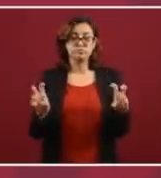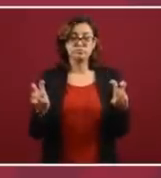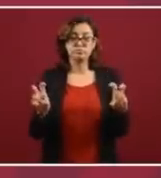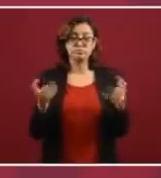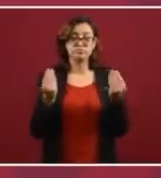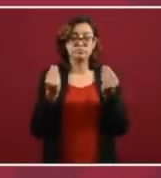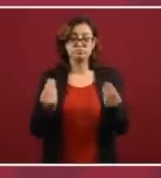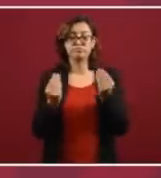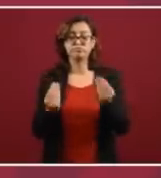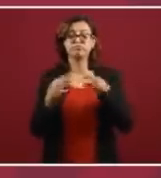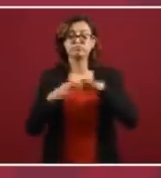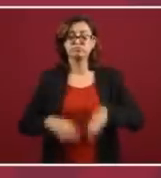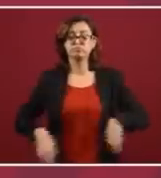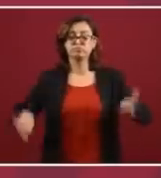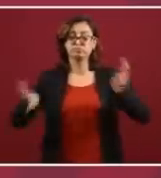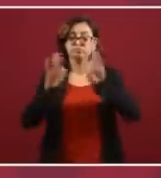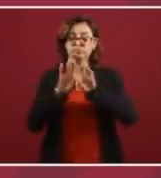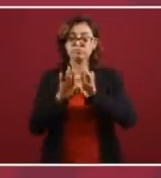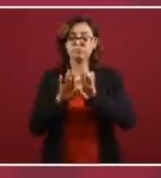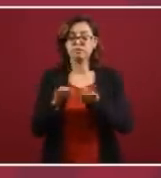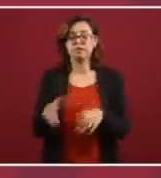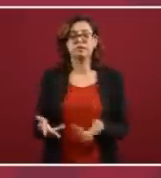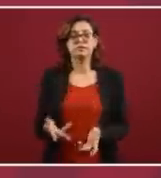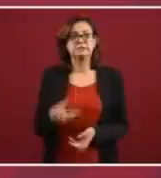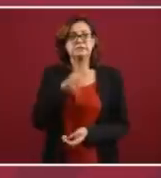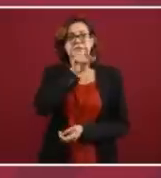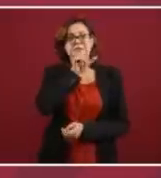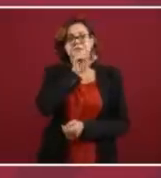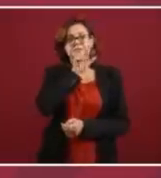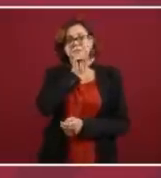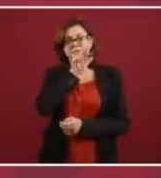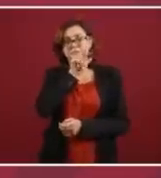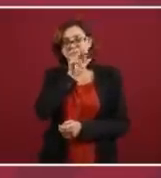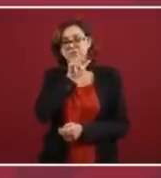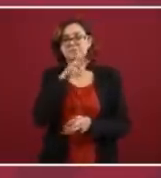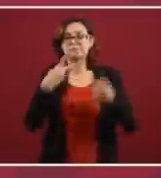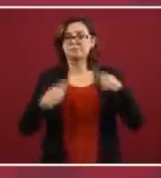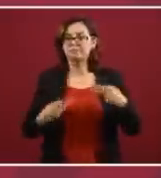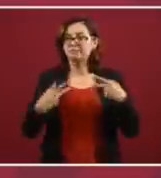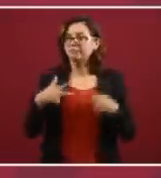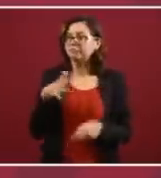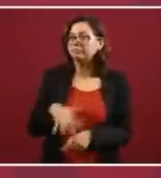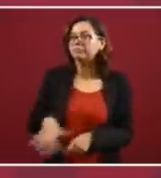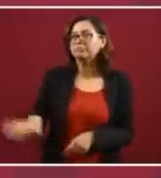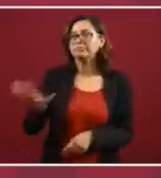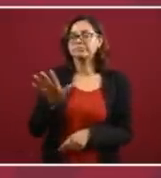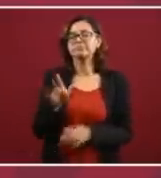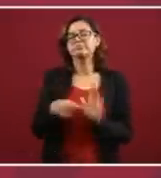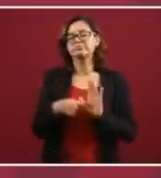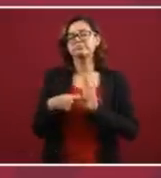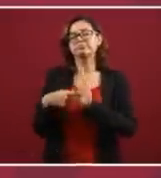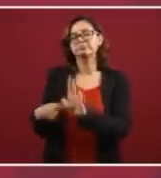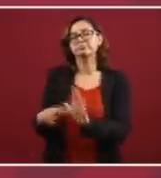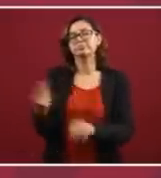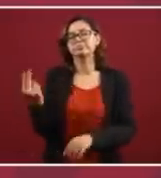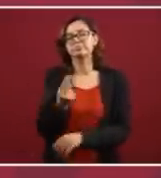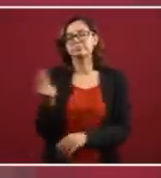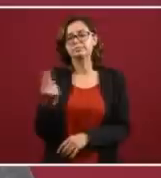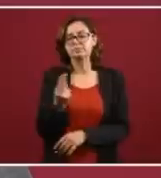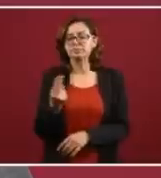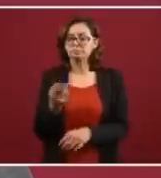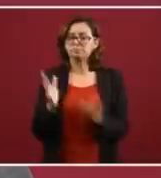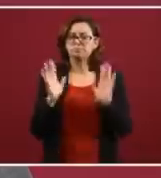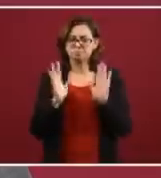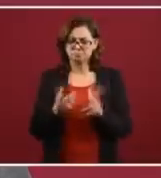mucha importancia, de preocupación de la gente y se está